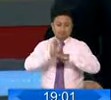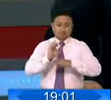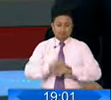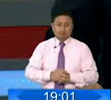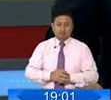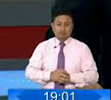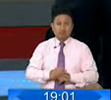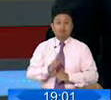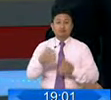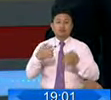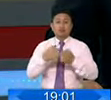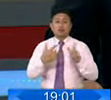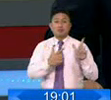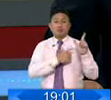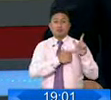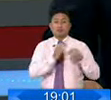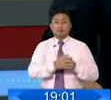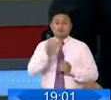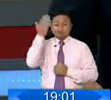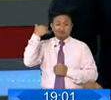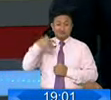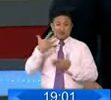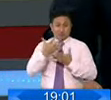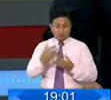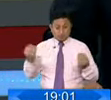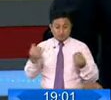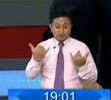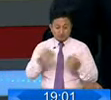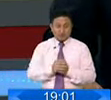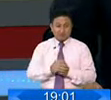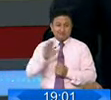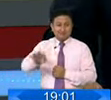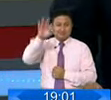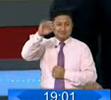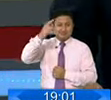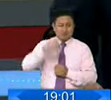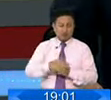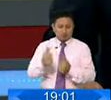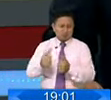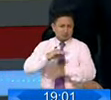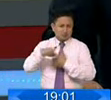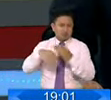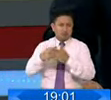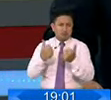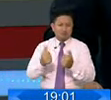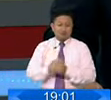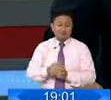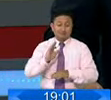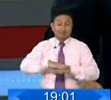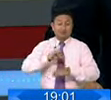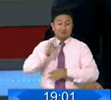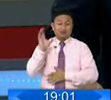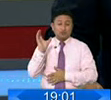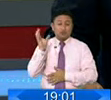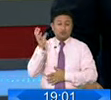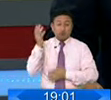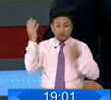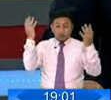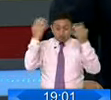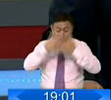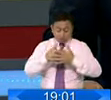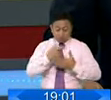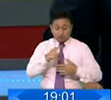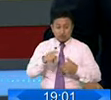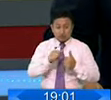La patrulla militar extraviada en la frontera norte fue localizada en buenas condiciones. El mal tiempo en la zona influyó para que